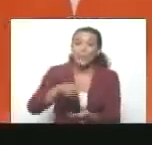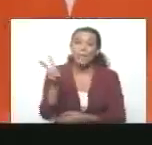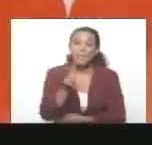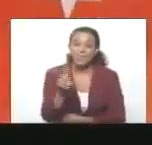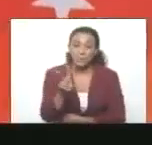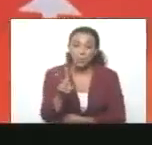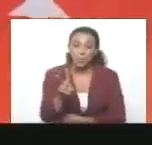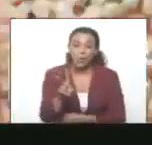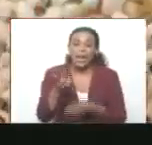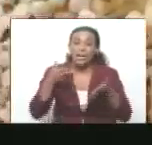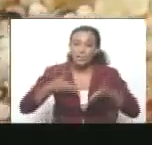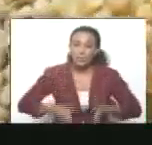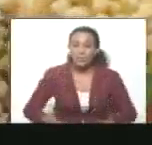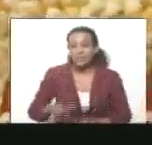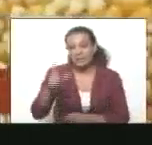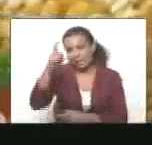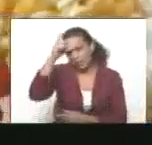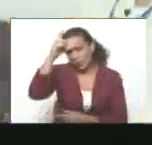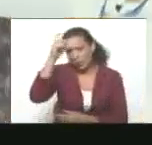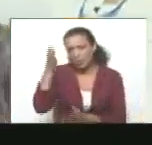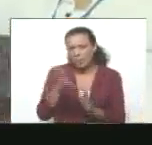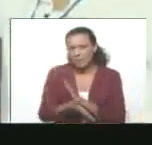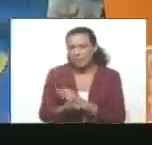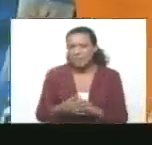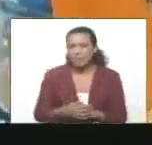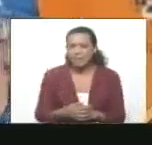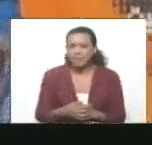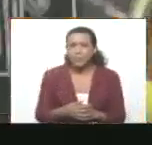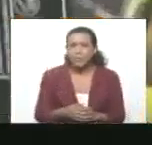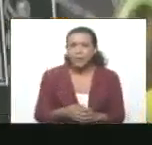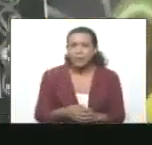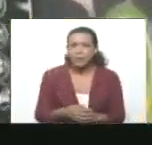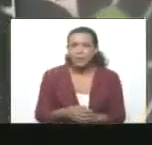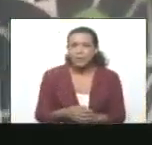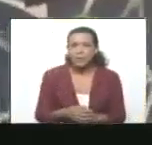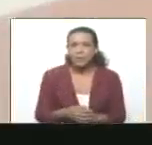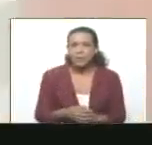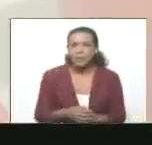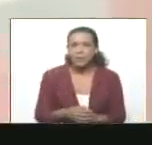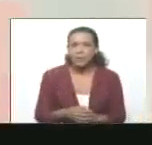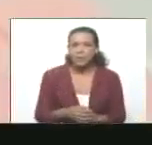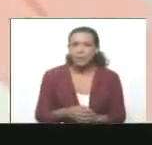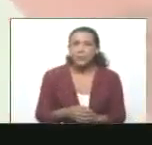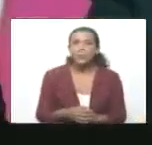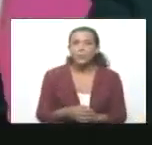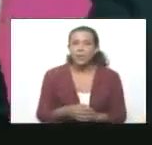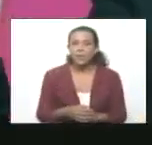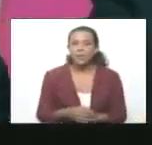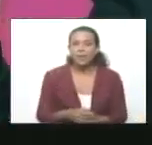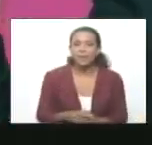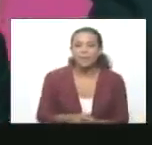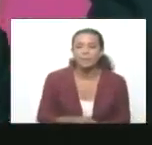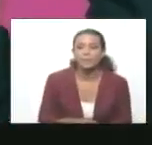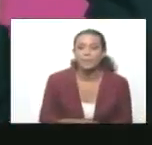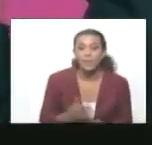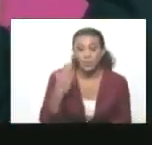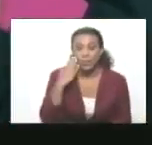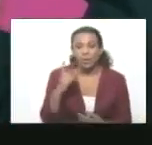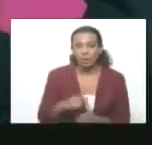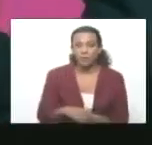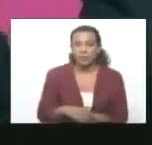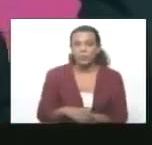Turco, nacido en Turquía y... ¿Qué parte de Turquía naciste? En Karaman. Karaman. Es una ciudad de capital 5